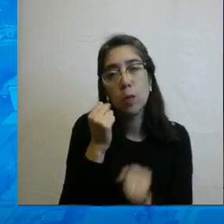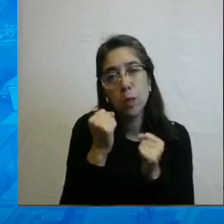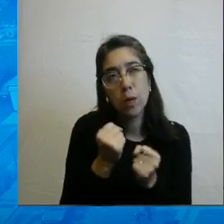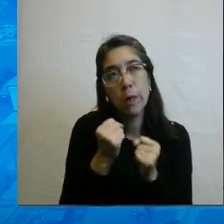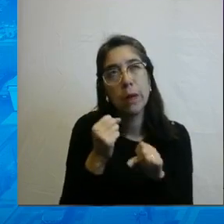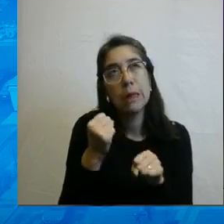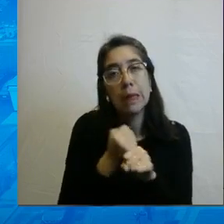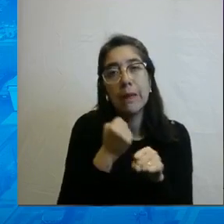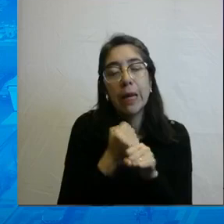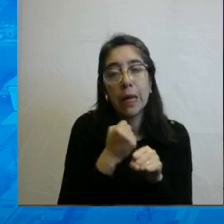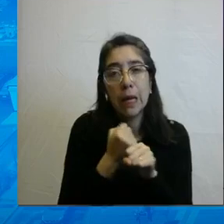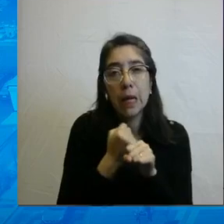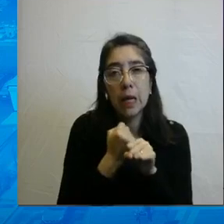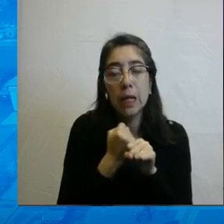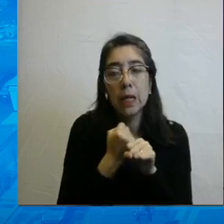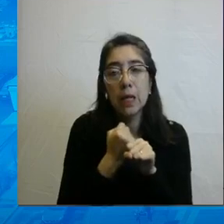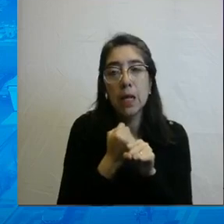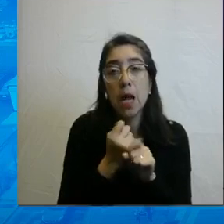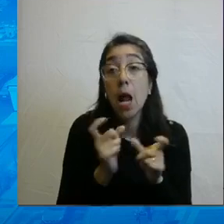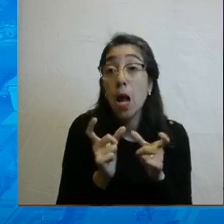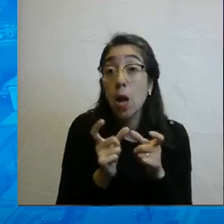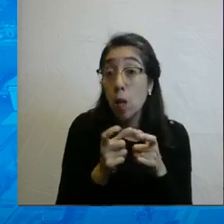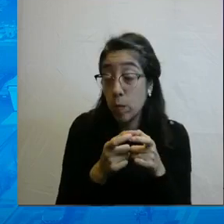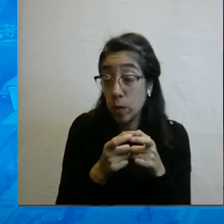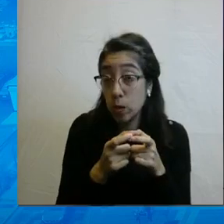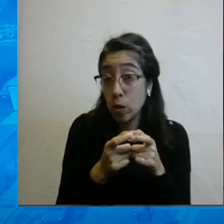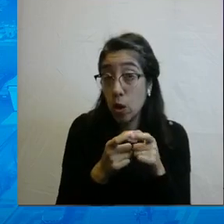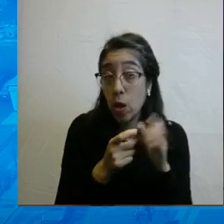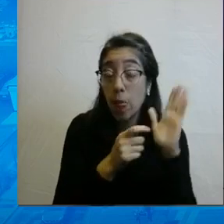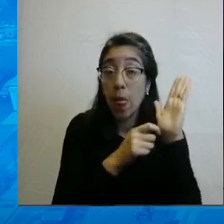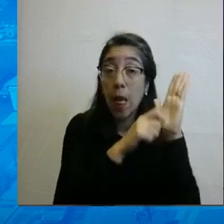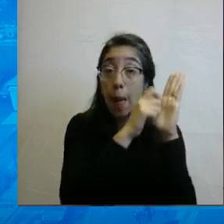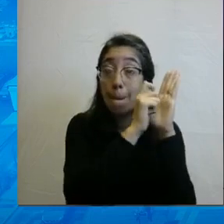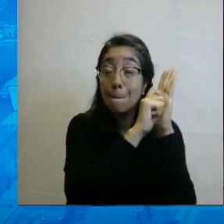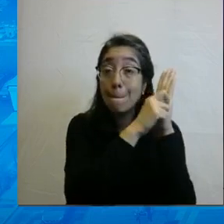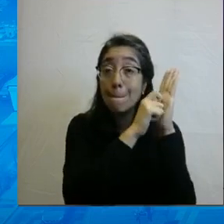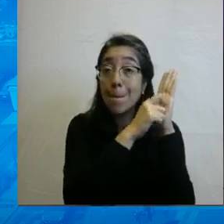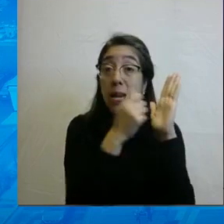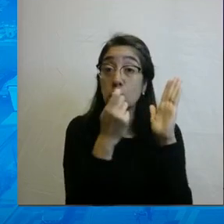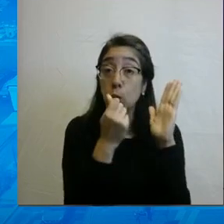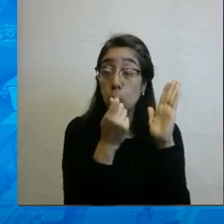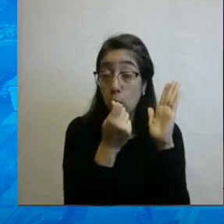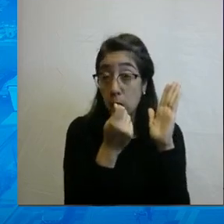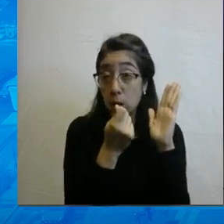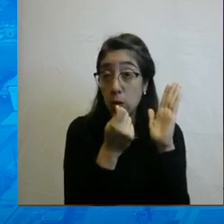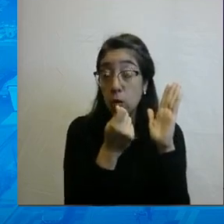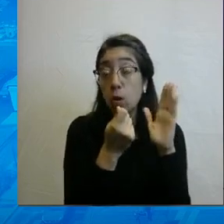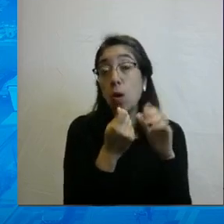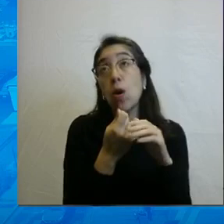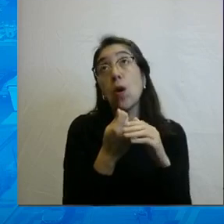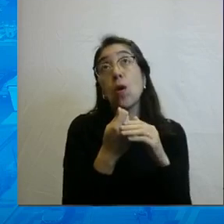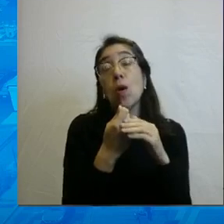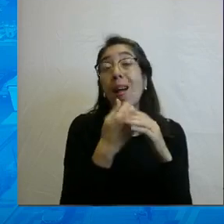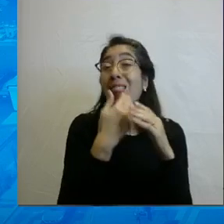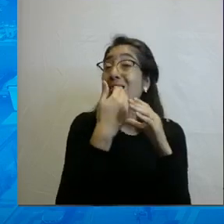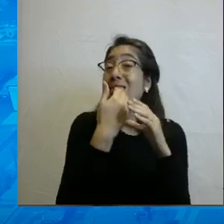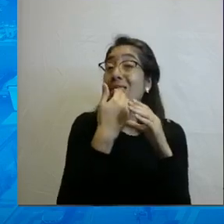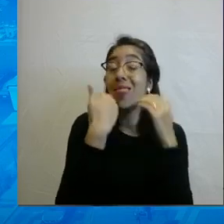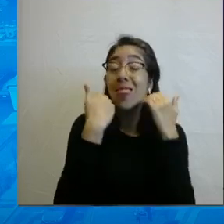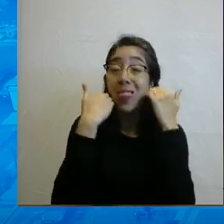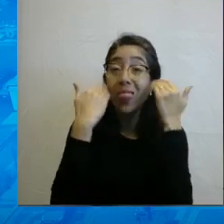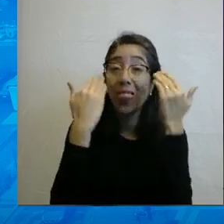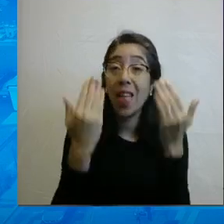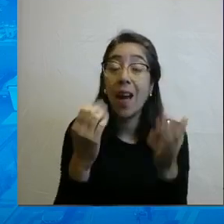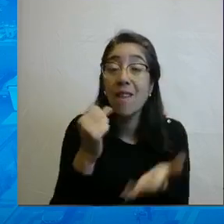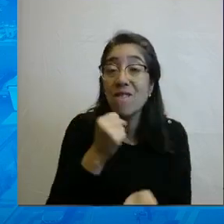trabajar la comisión de presupuesto, asignar eventualmente fondos como consejo municipal para